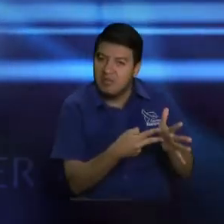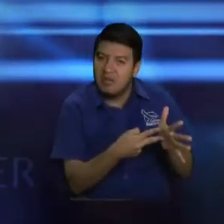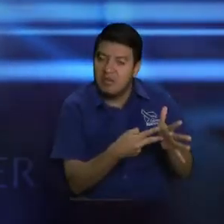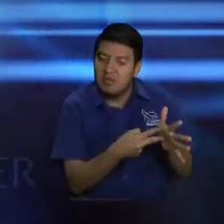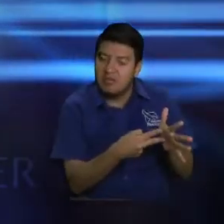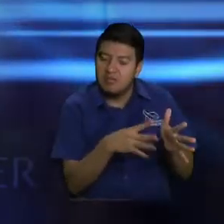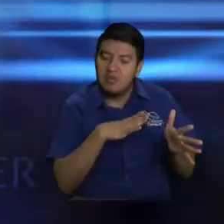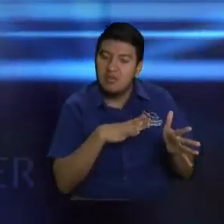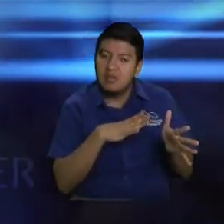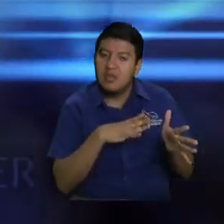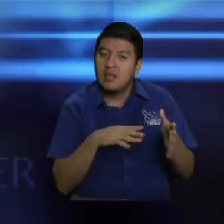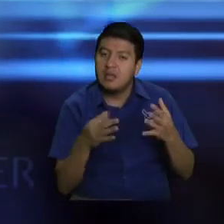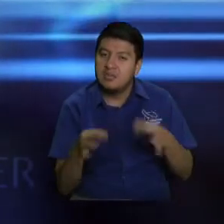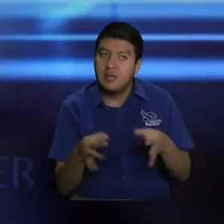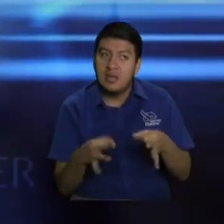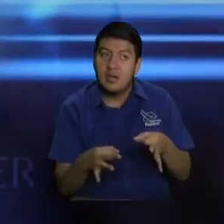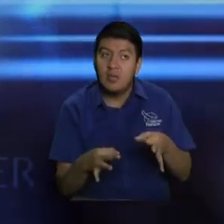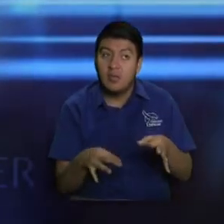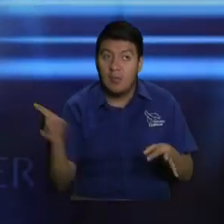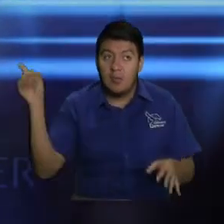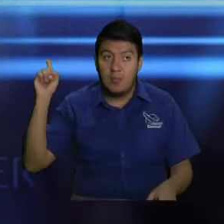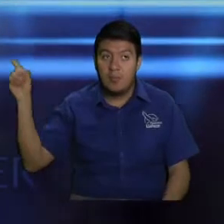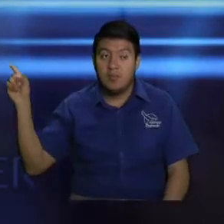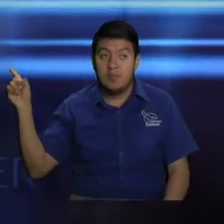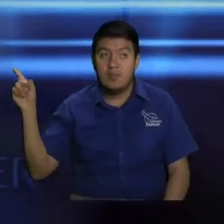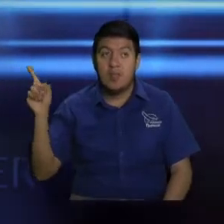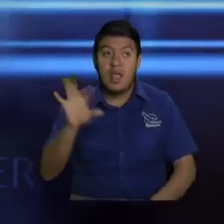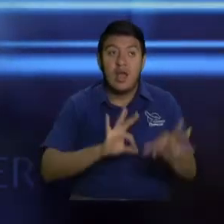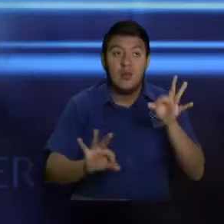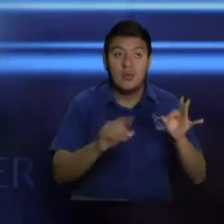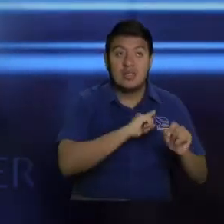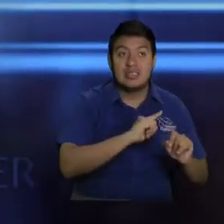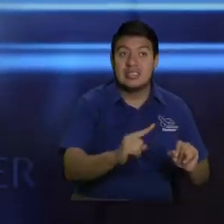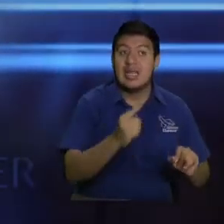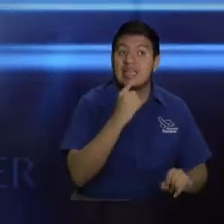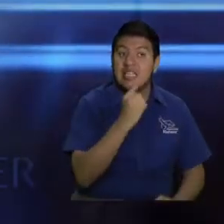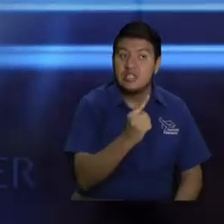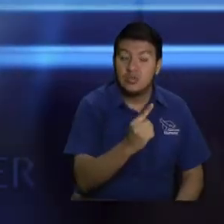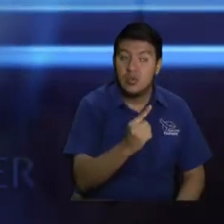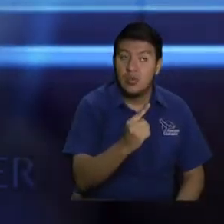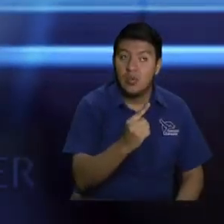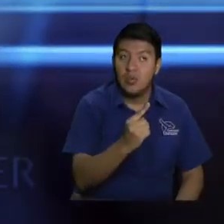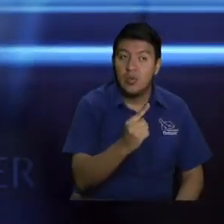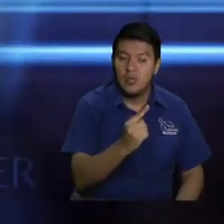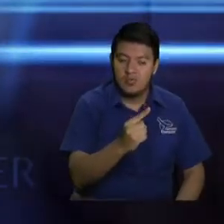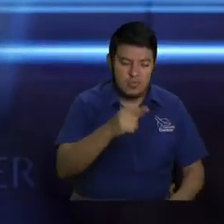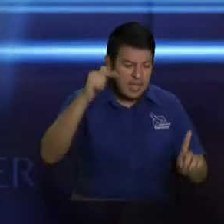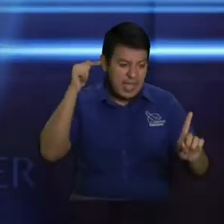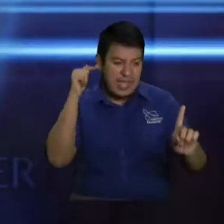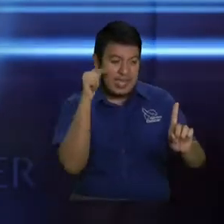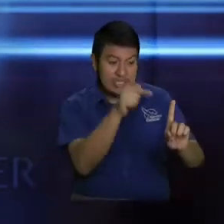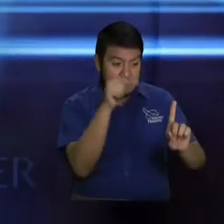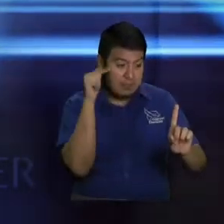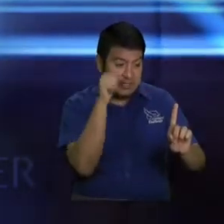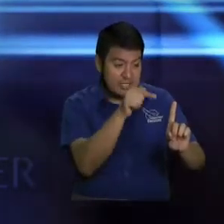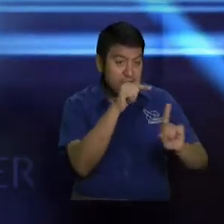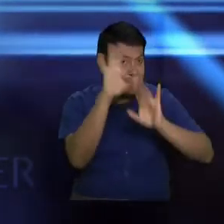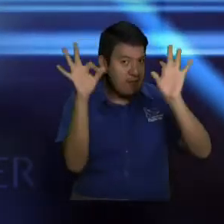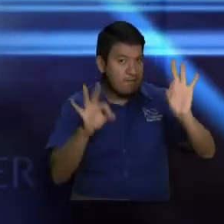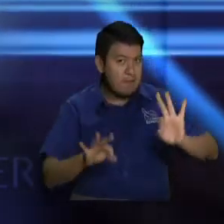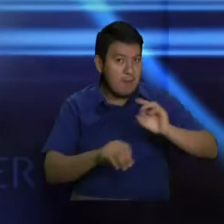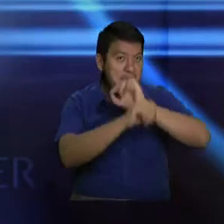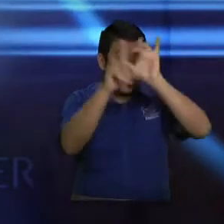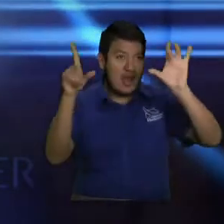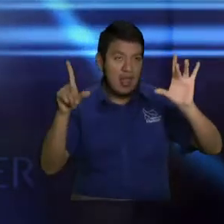que explicarlo de esta manera. Explícito es algo que está dicho o especificado de forma clara